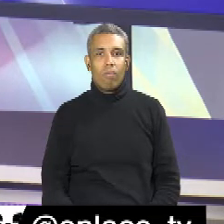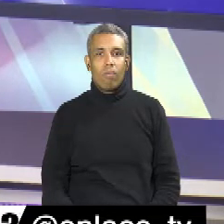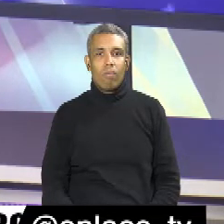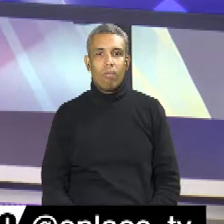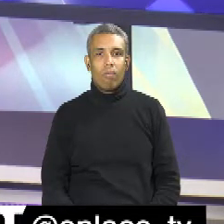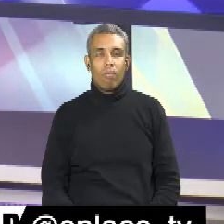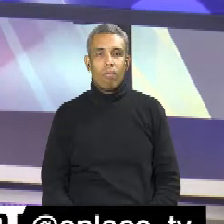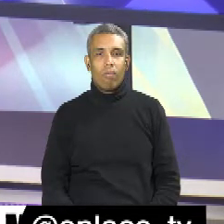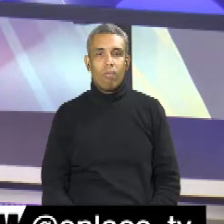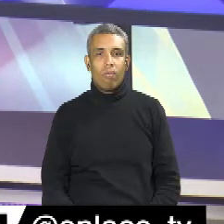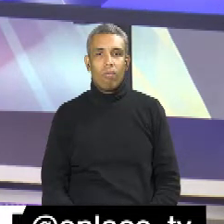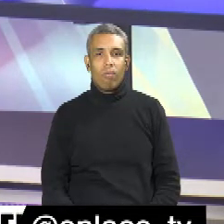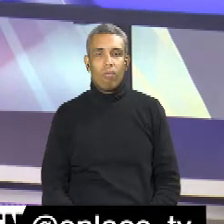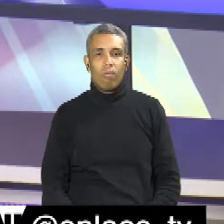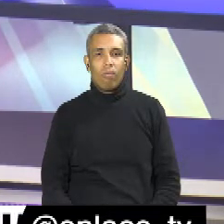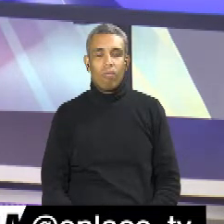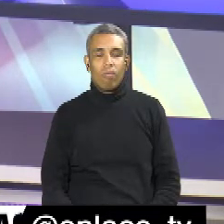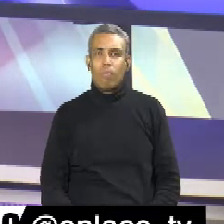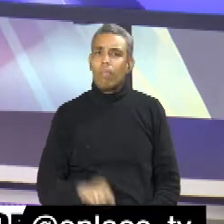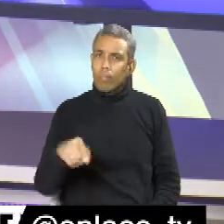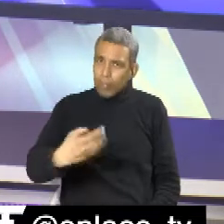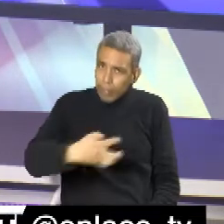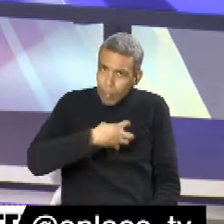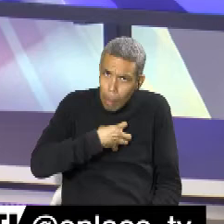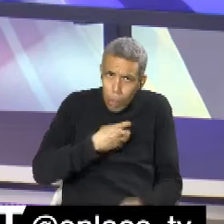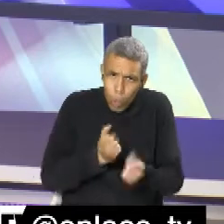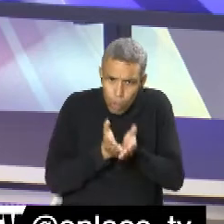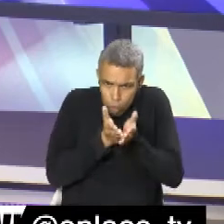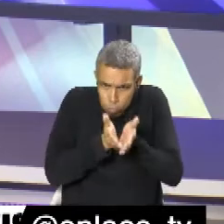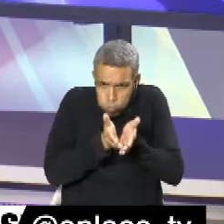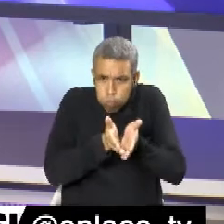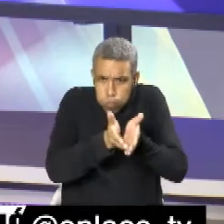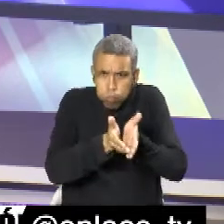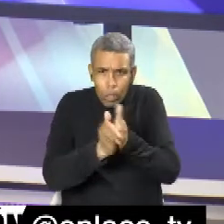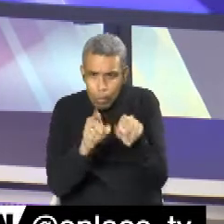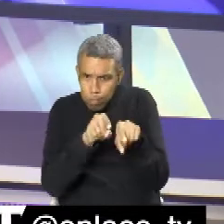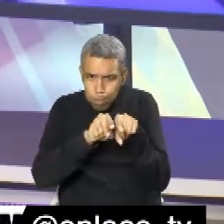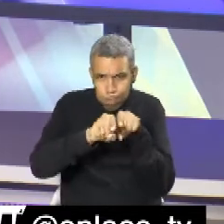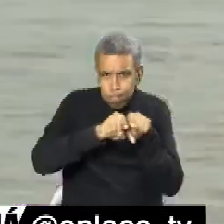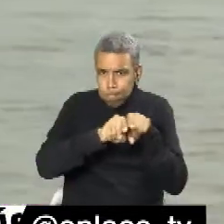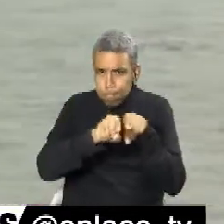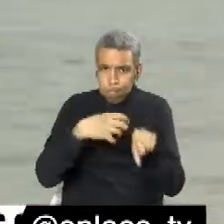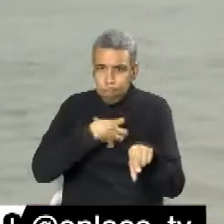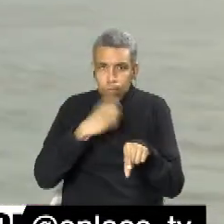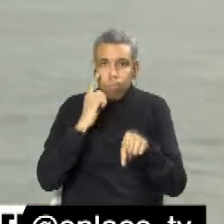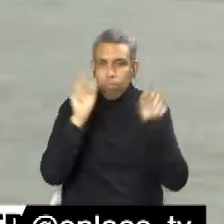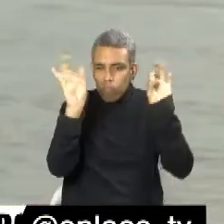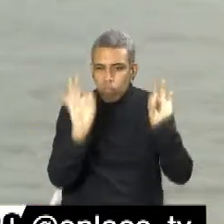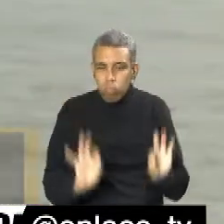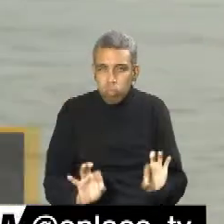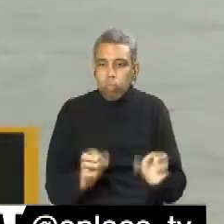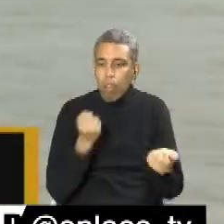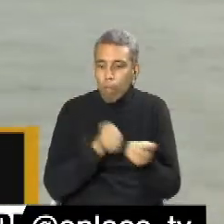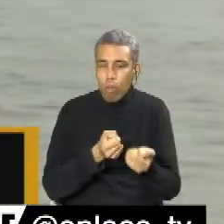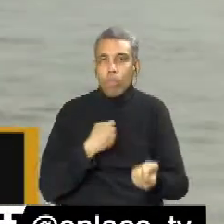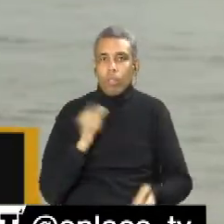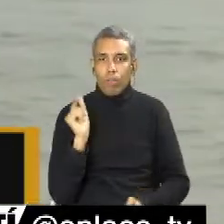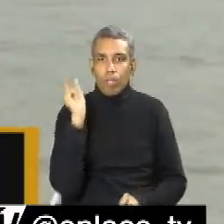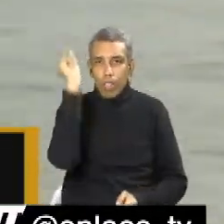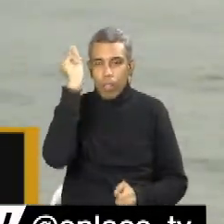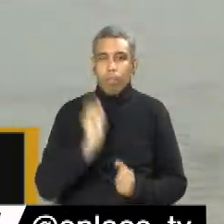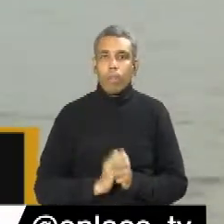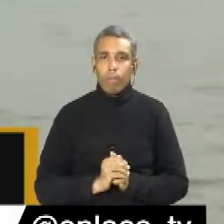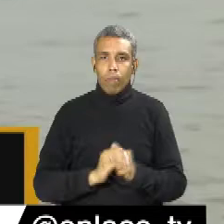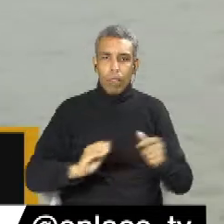válida nacional de motonáutica, una actividad deportiva que contó con el apoyo del INDERVA. La Ciénaga Miramar fue el escenario escogido